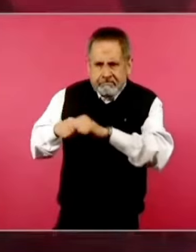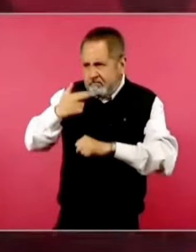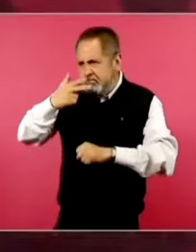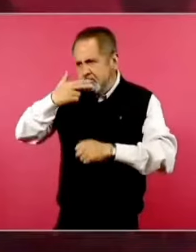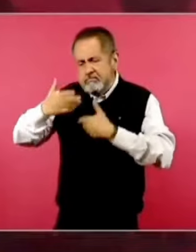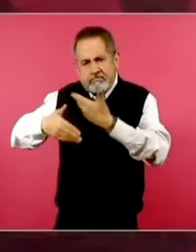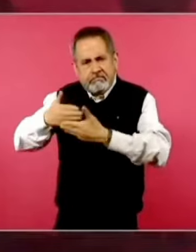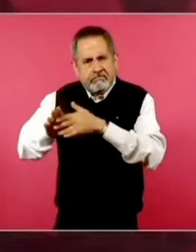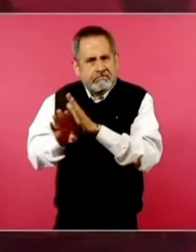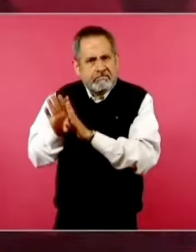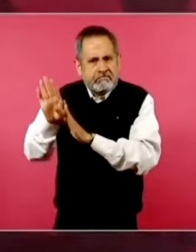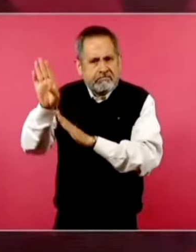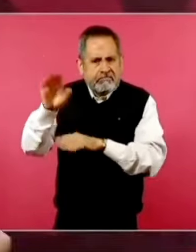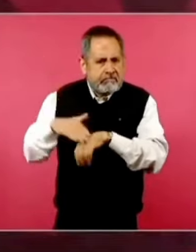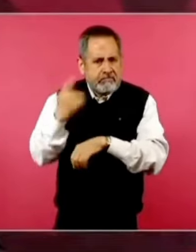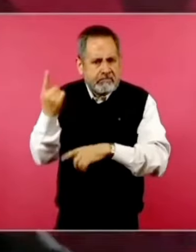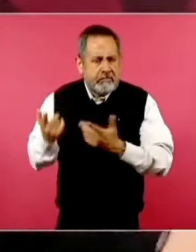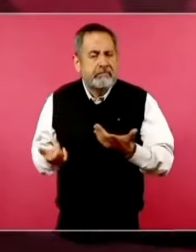el